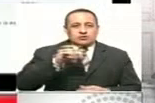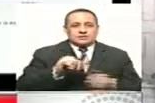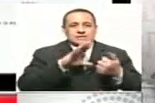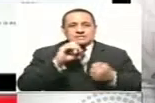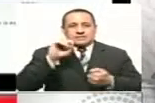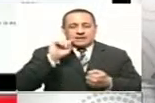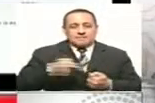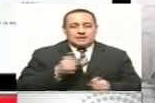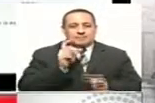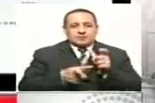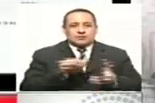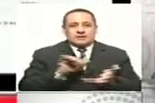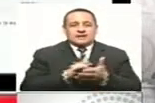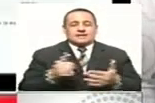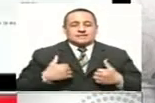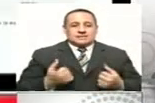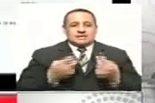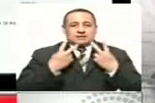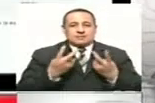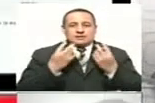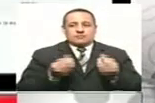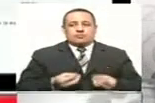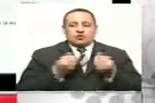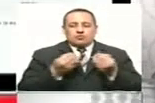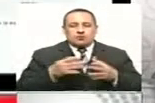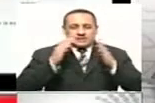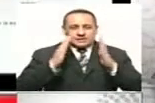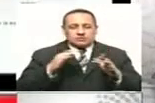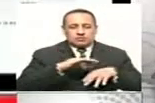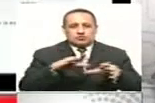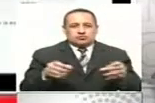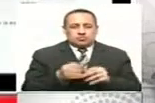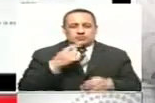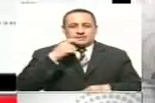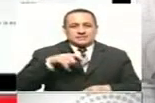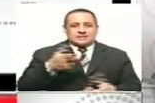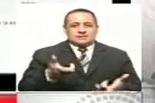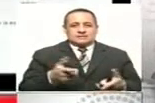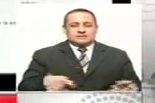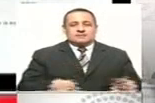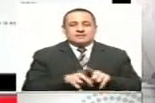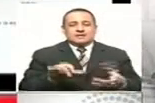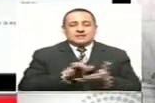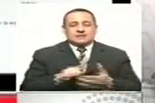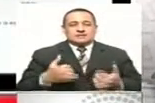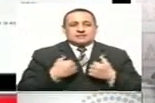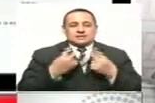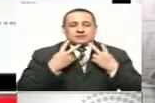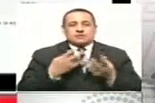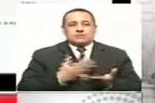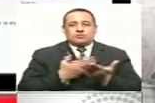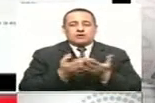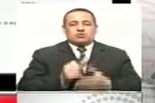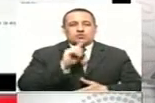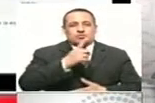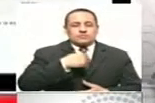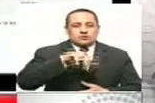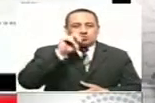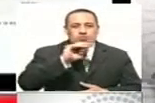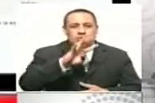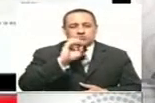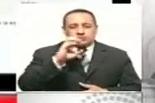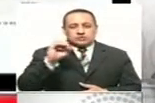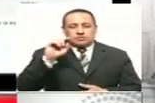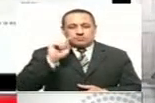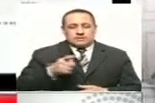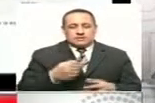5.600.000 personas tendrían que ser atendidas en este requerimiento. Se tiene previsto 1.400.000